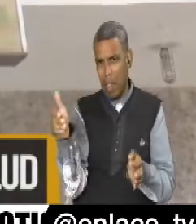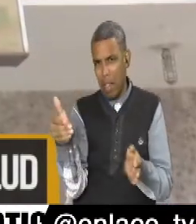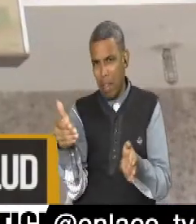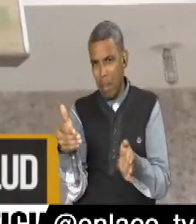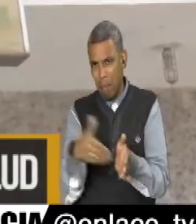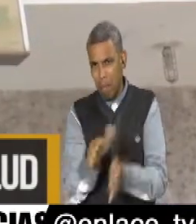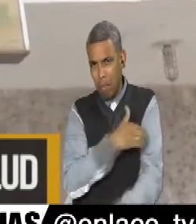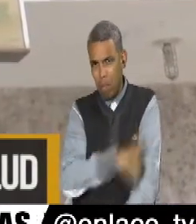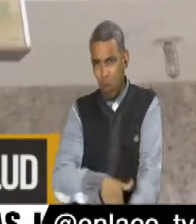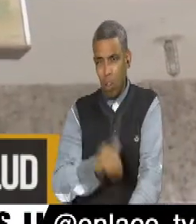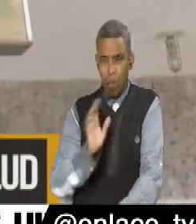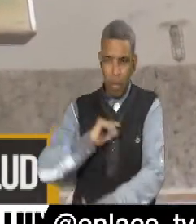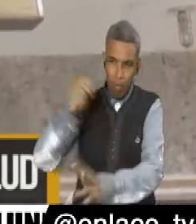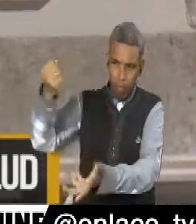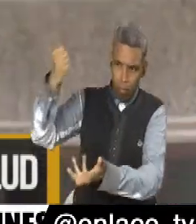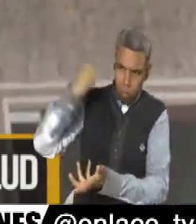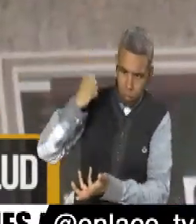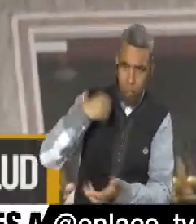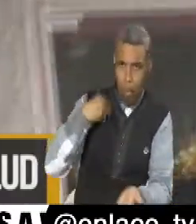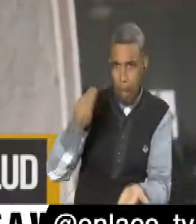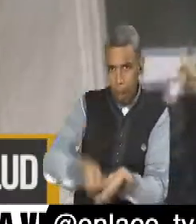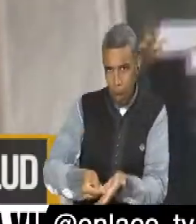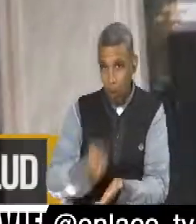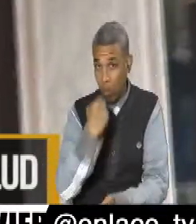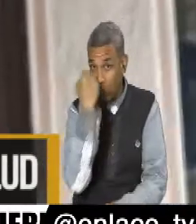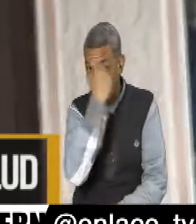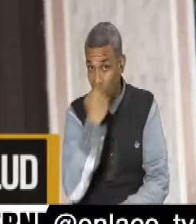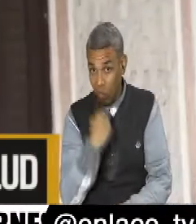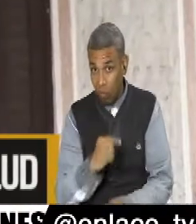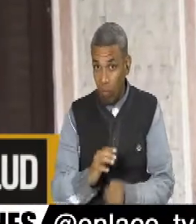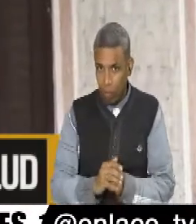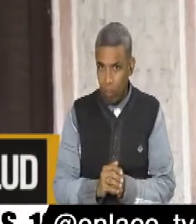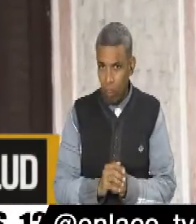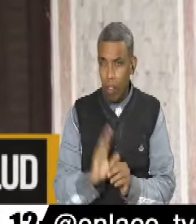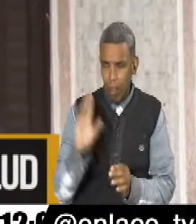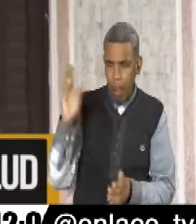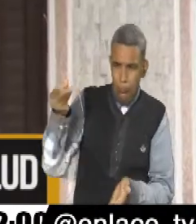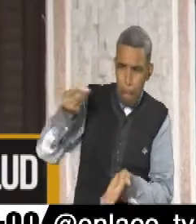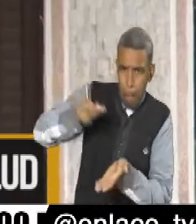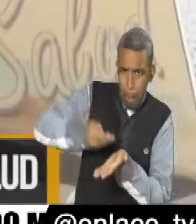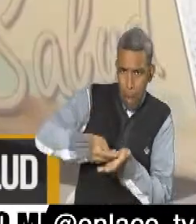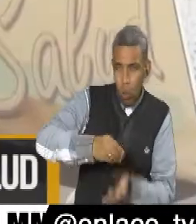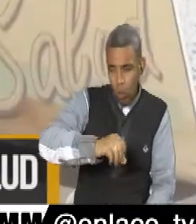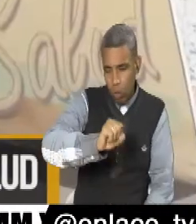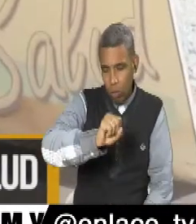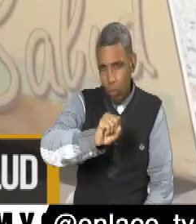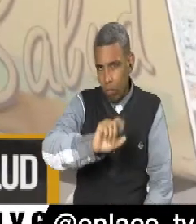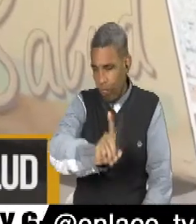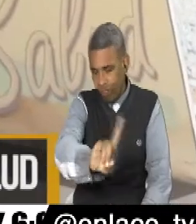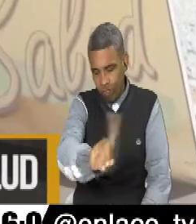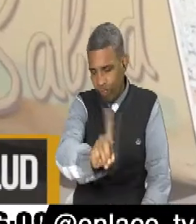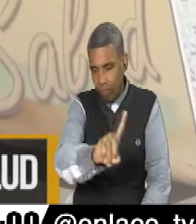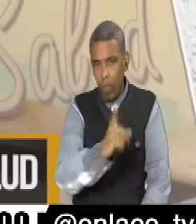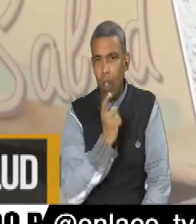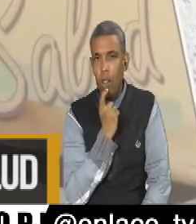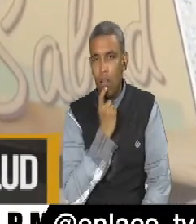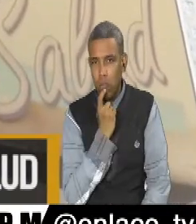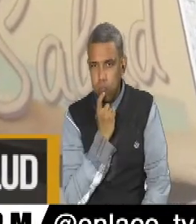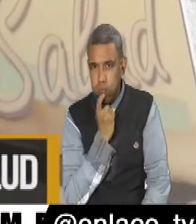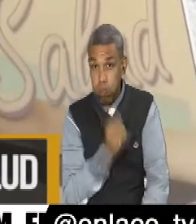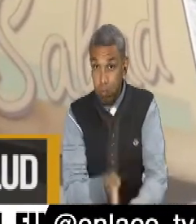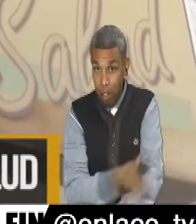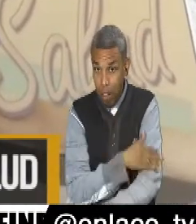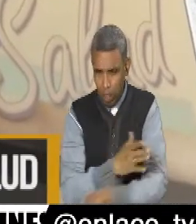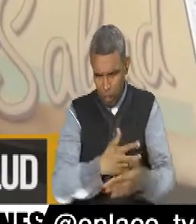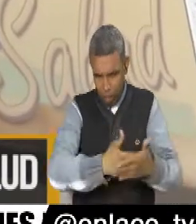que debería iniciar en el mes de septiembre y efectivamente en el mes de septiembre no lo incumplieron. En vista de las llamadas que